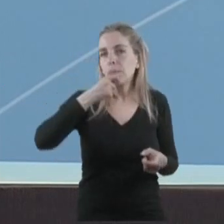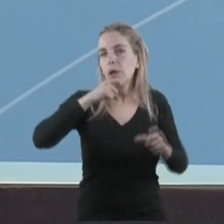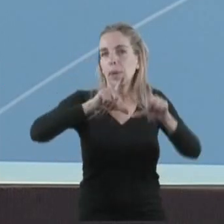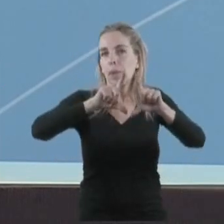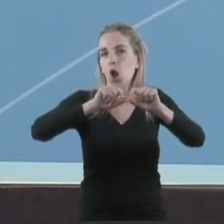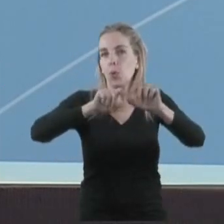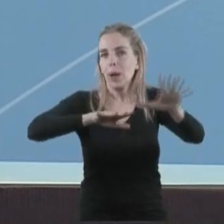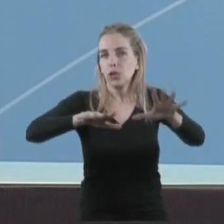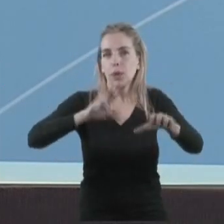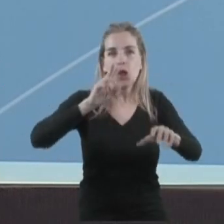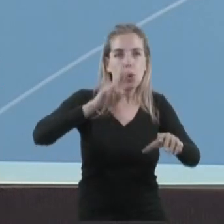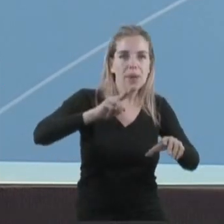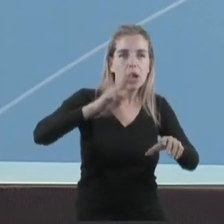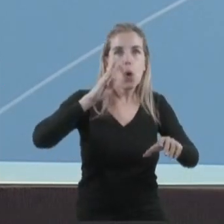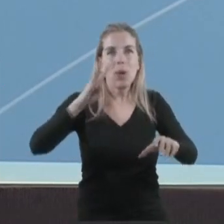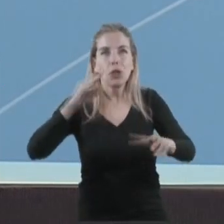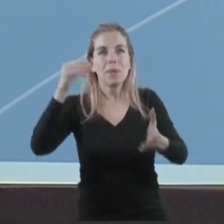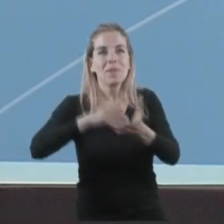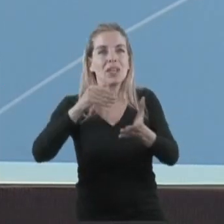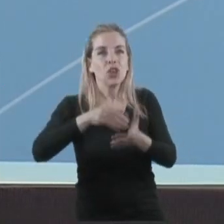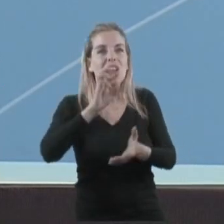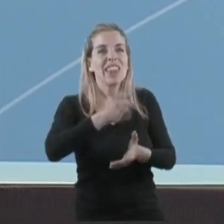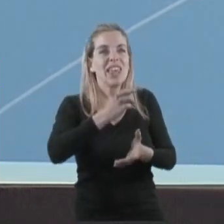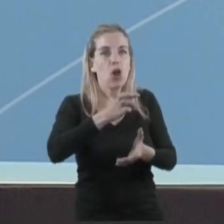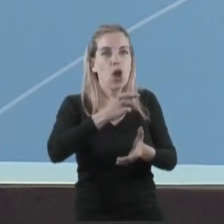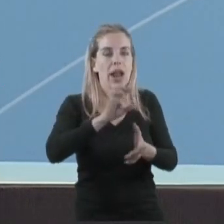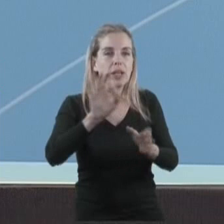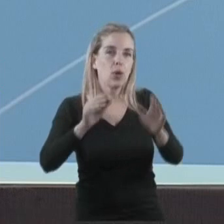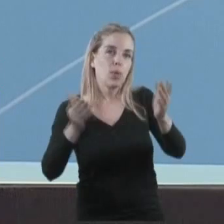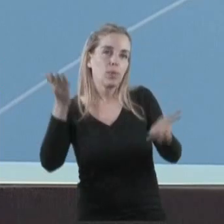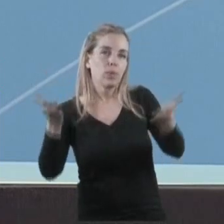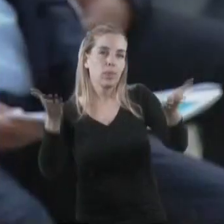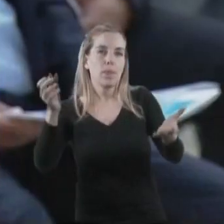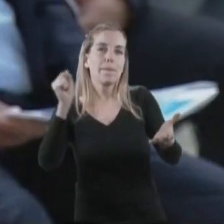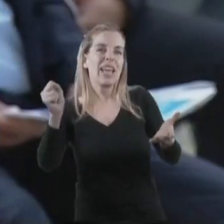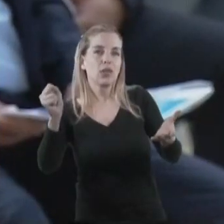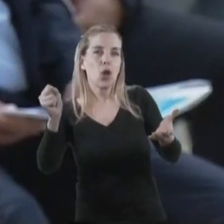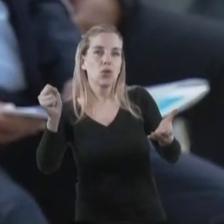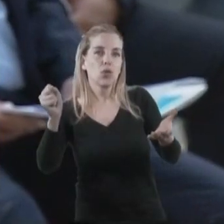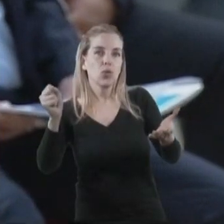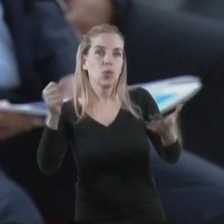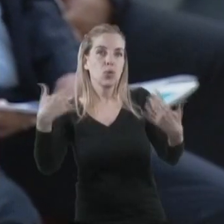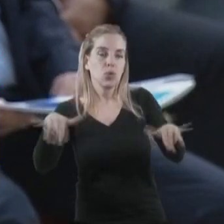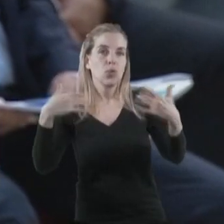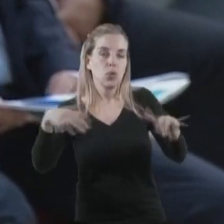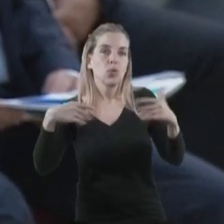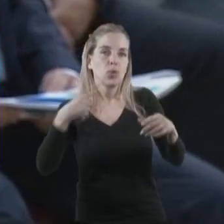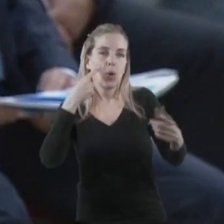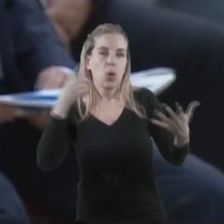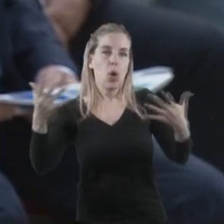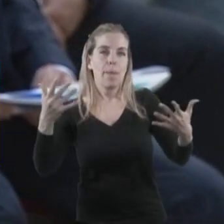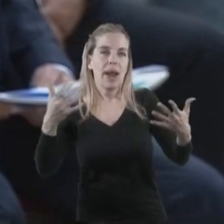entre 2.000, 4.000 millones de dólares, o el equivalente en pesos a esa cantidad, y uno dice, se